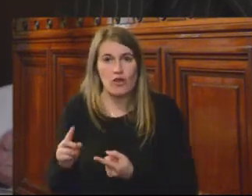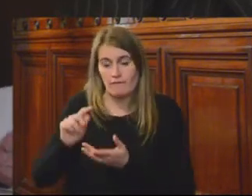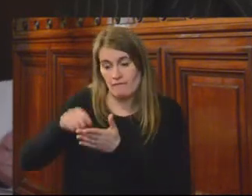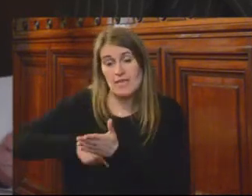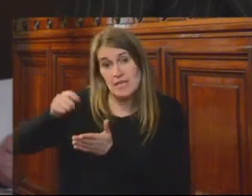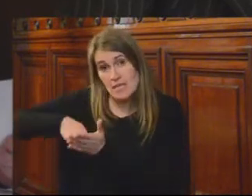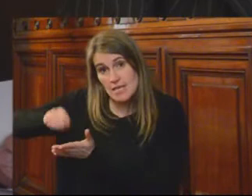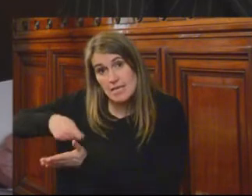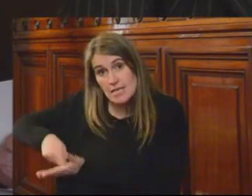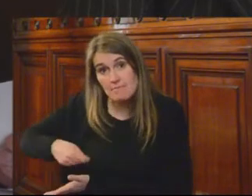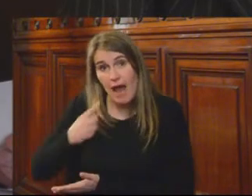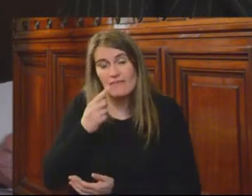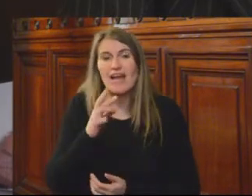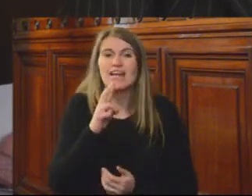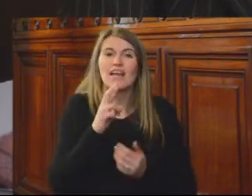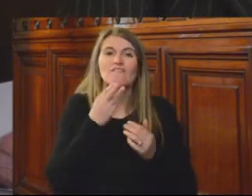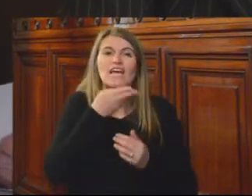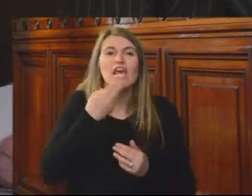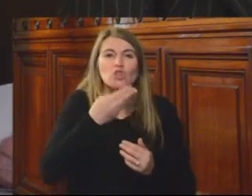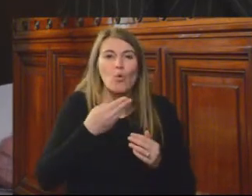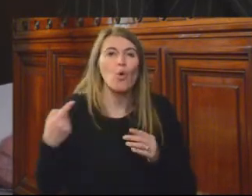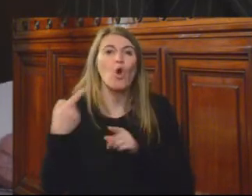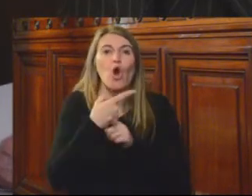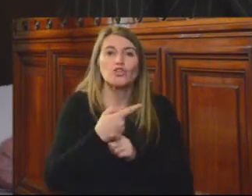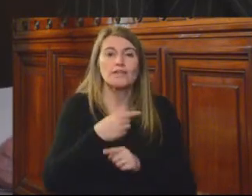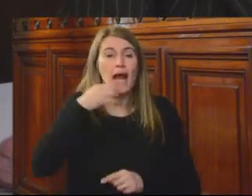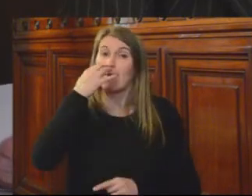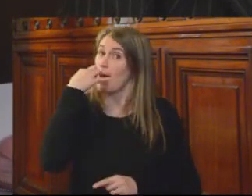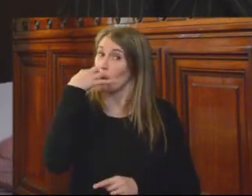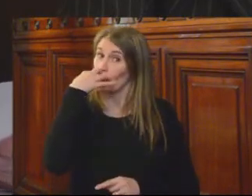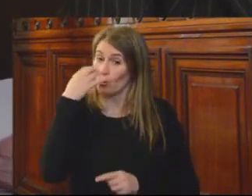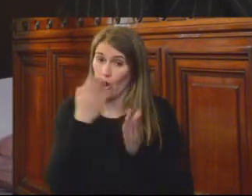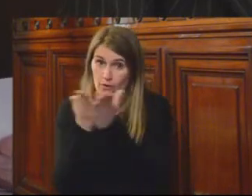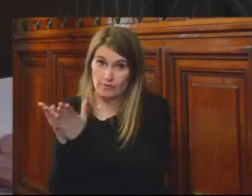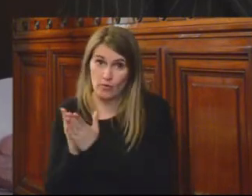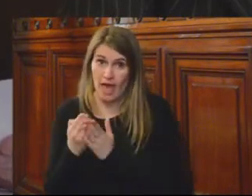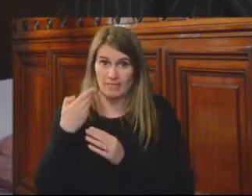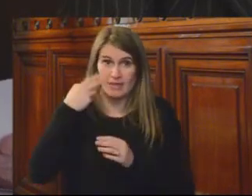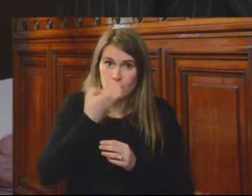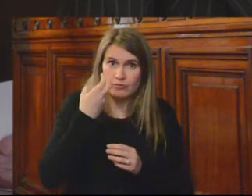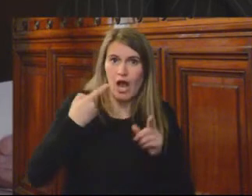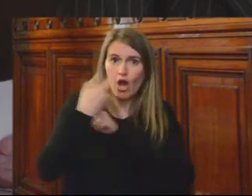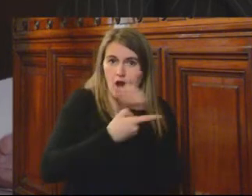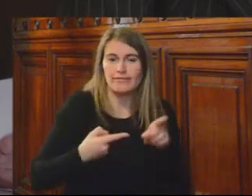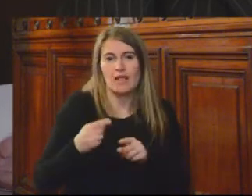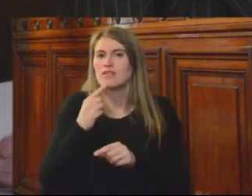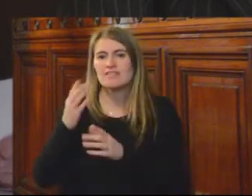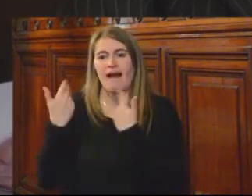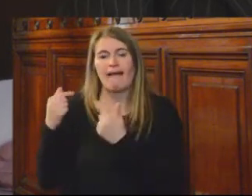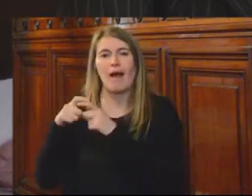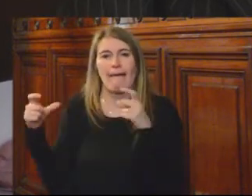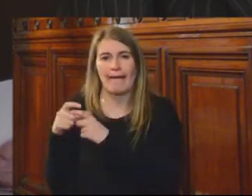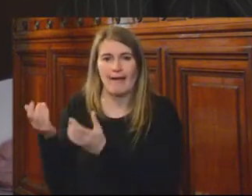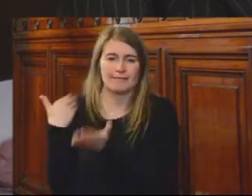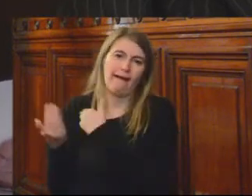para la activación del referéndum revocatorio contra el presidente Maduro en acciones de represalias ejercidas desde la gobernación del Zulia, cuyo gobernador